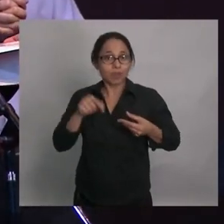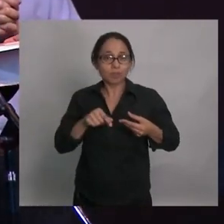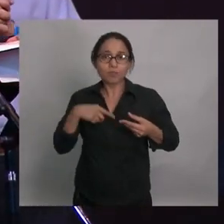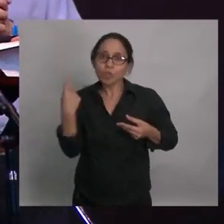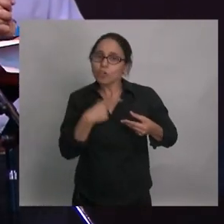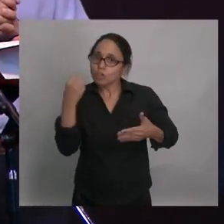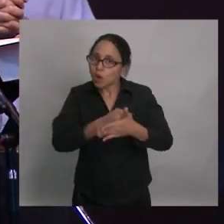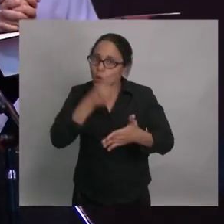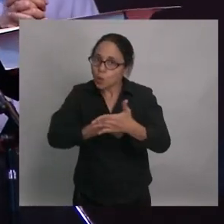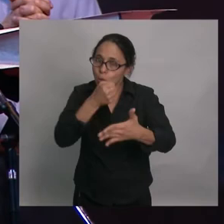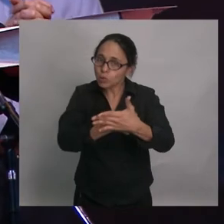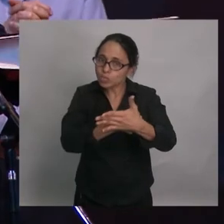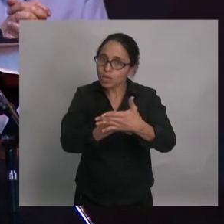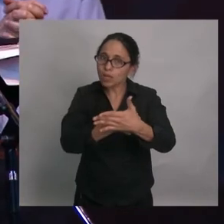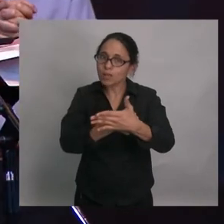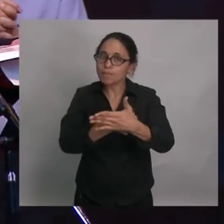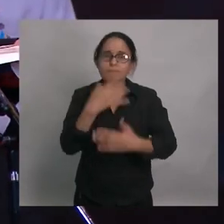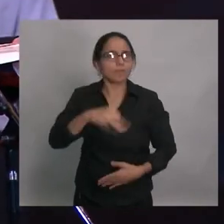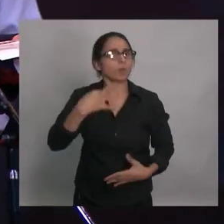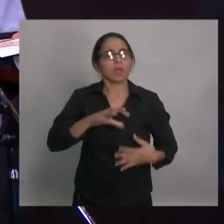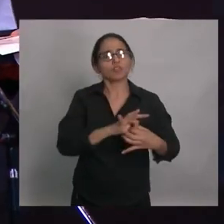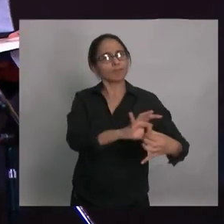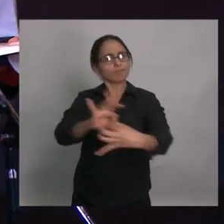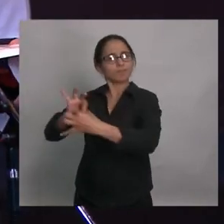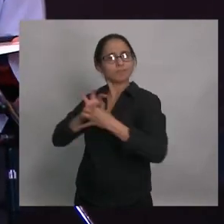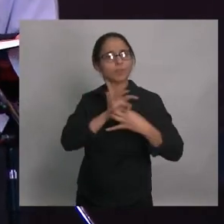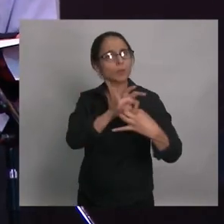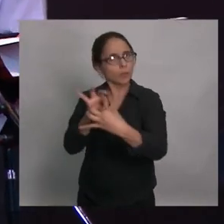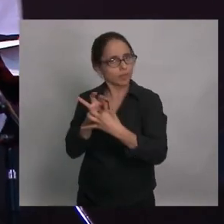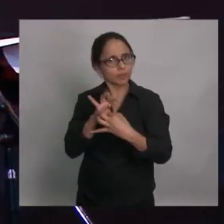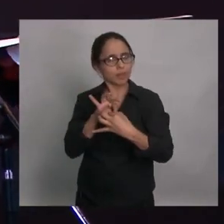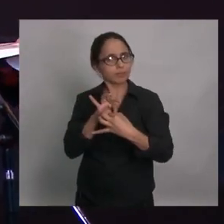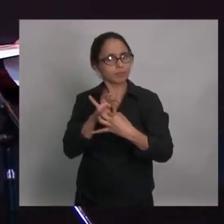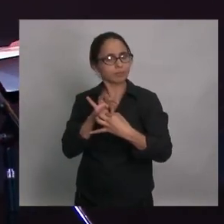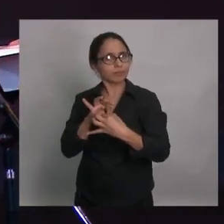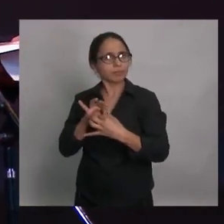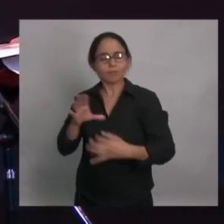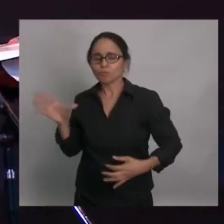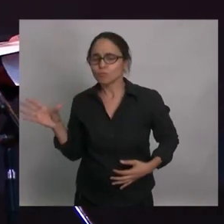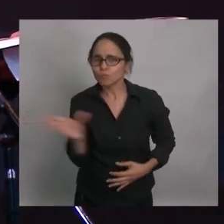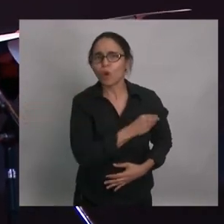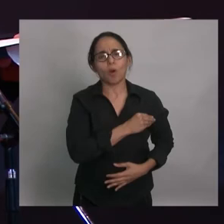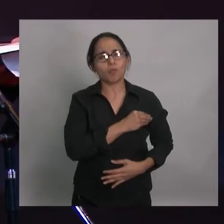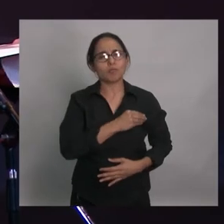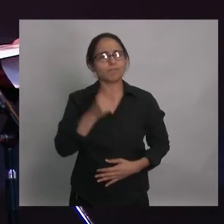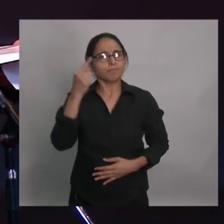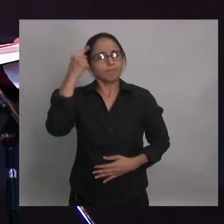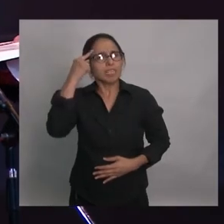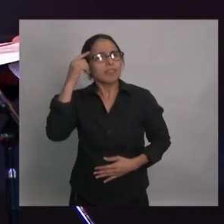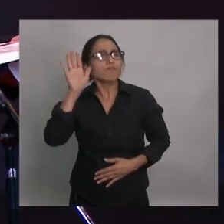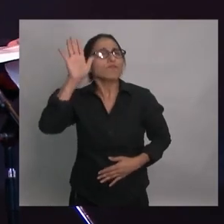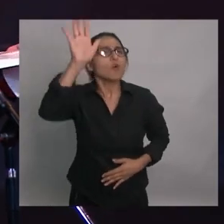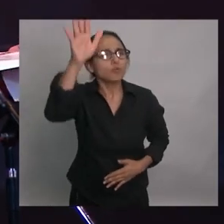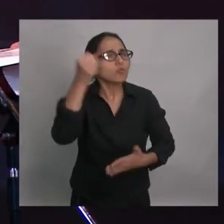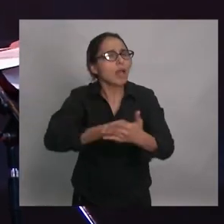compañeros tenemos que estar unidos y tenemos que levantarnos todos por ese futuro por el cual luchamos hoy